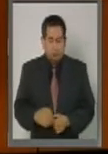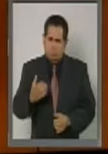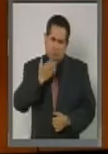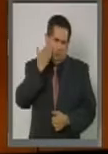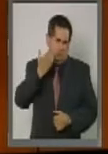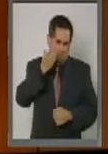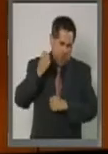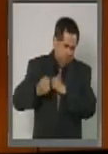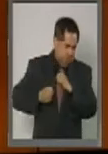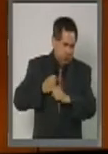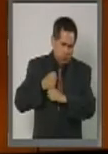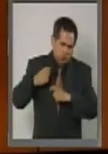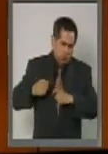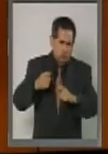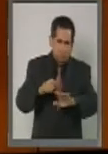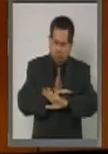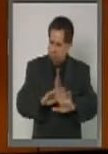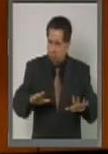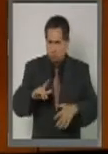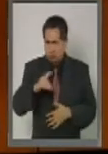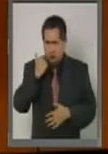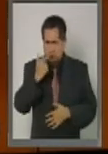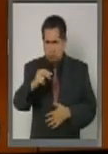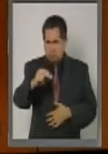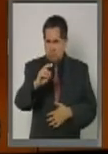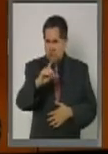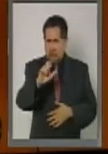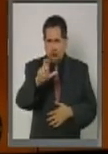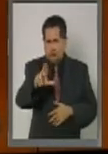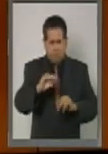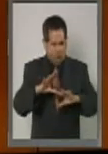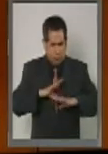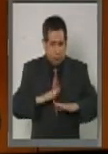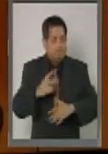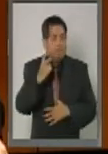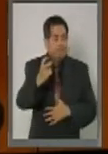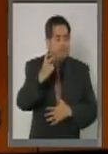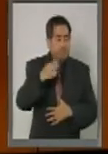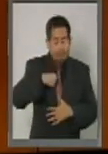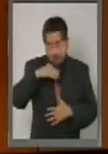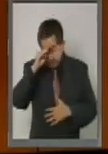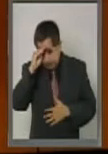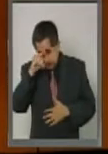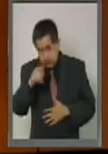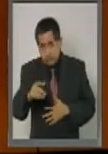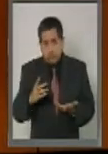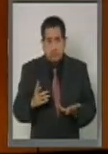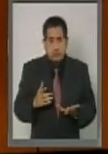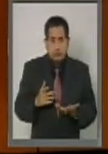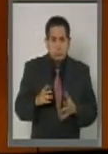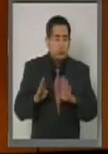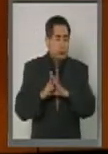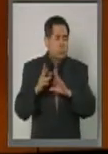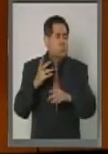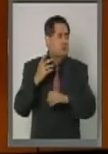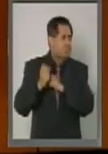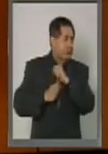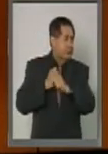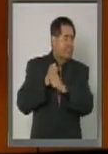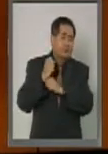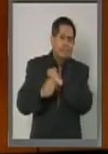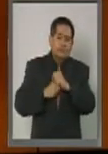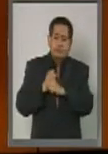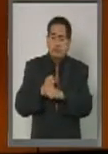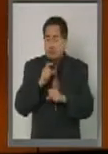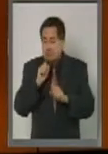tradición en favor del desarme nuclear, México contribuyó a romper una parálisis de décadas y